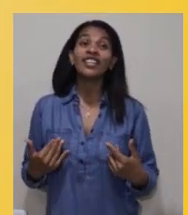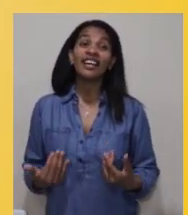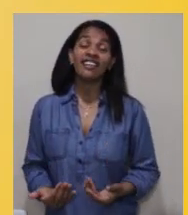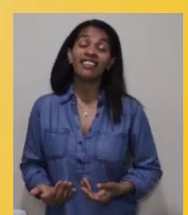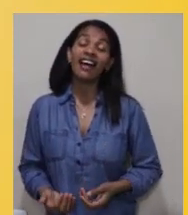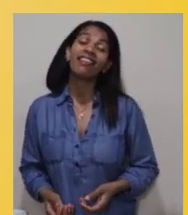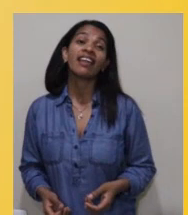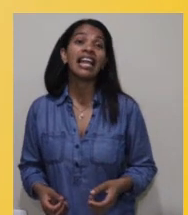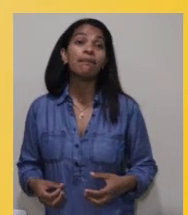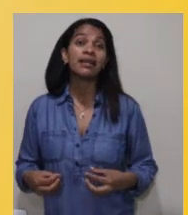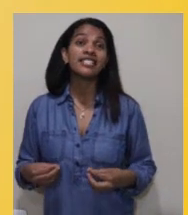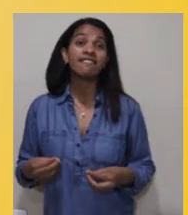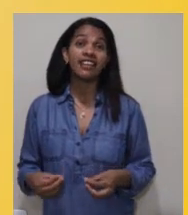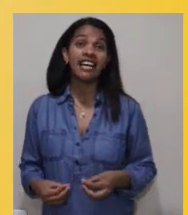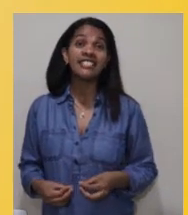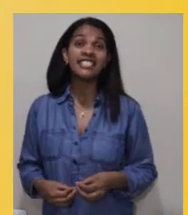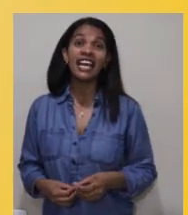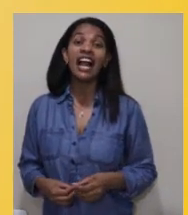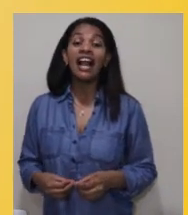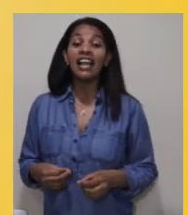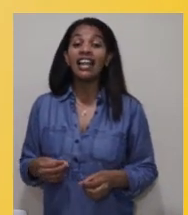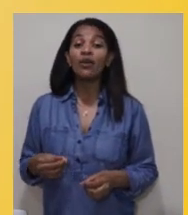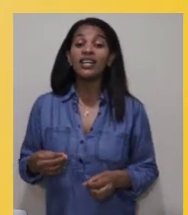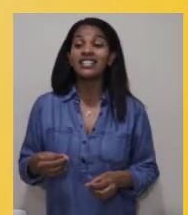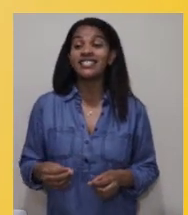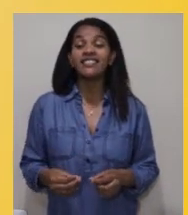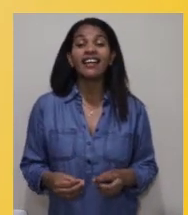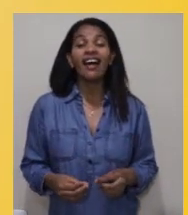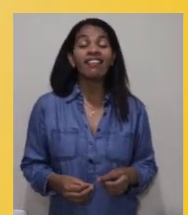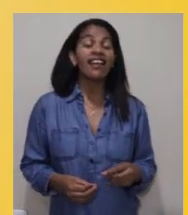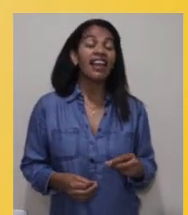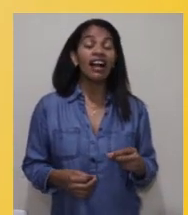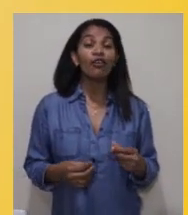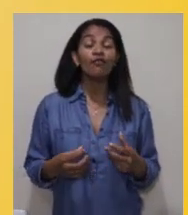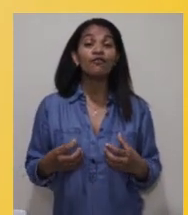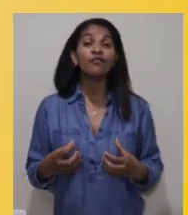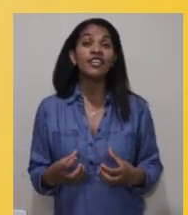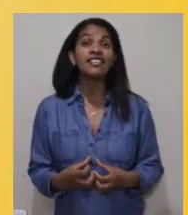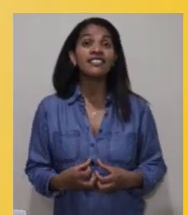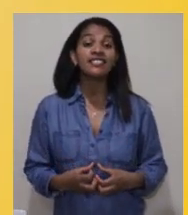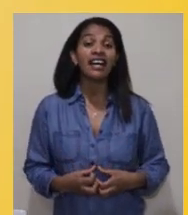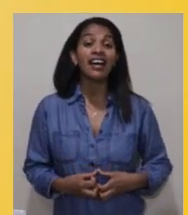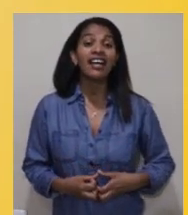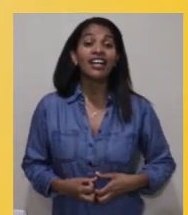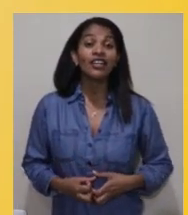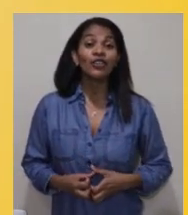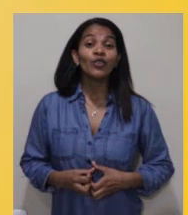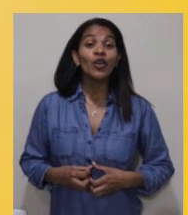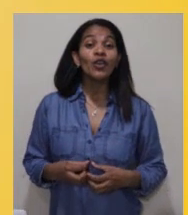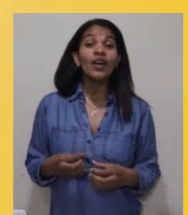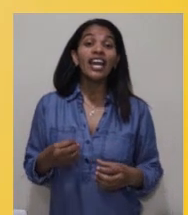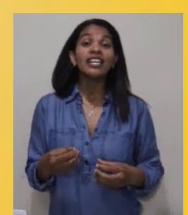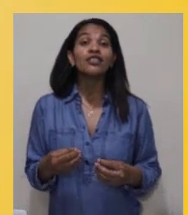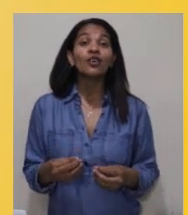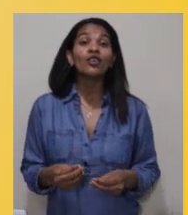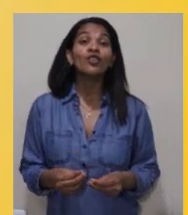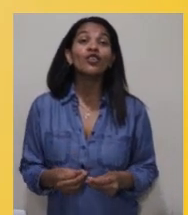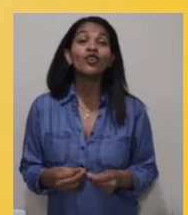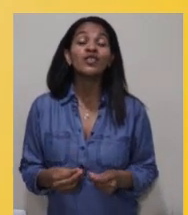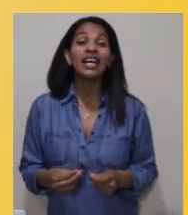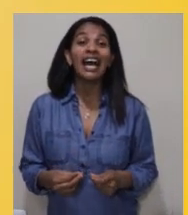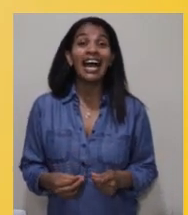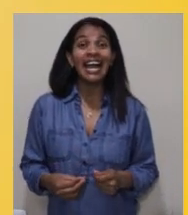la solidaridad, la perseverancia, la honestidad, la confianza. Todo